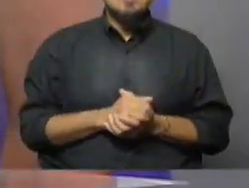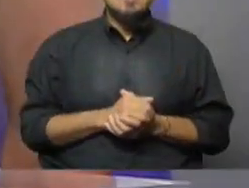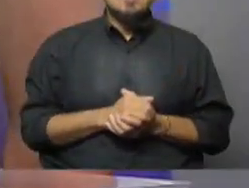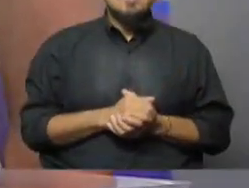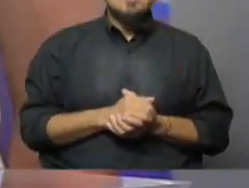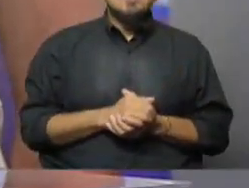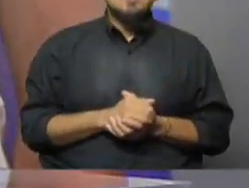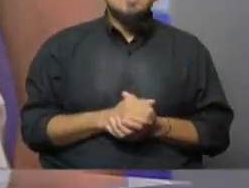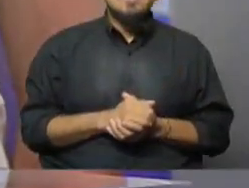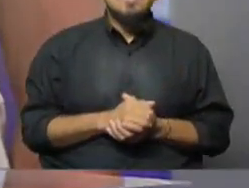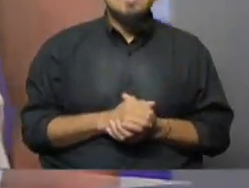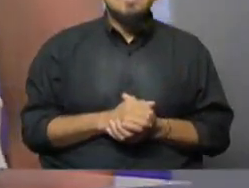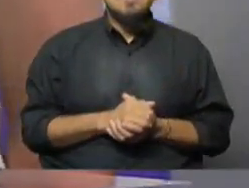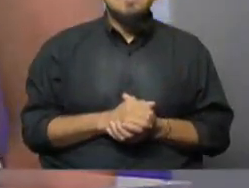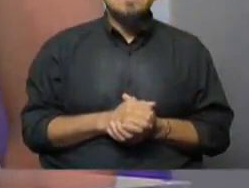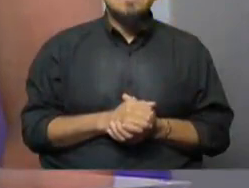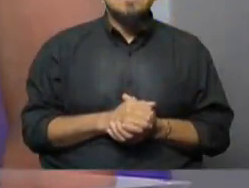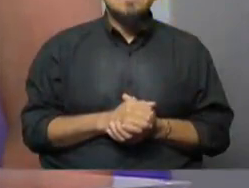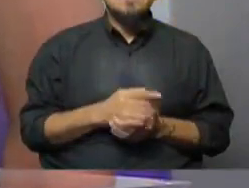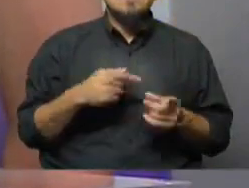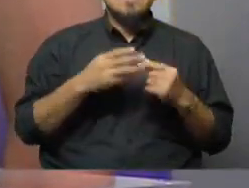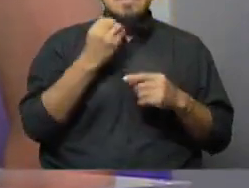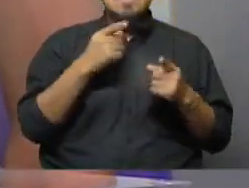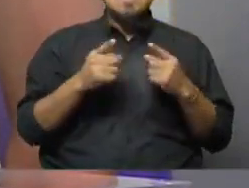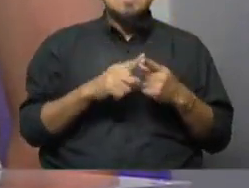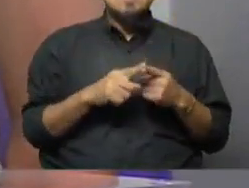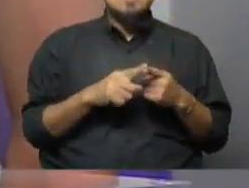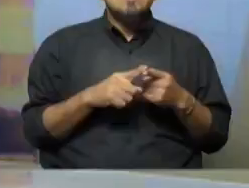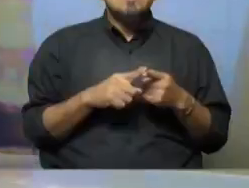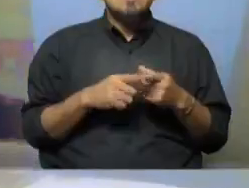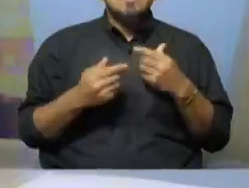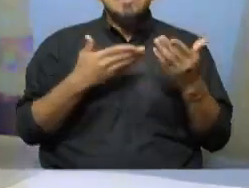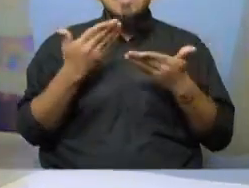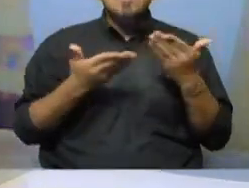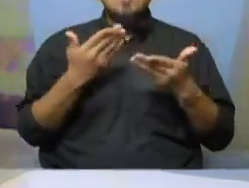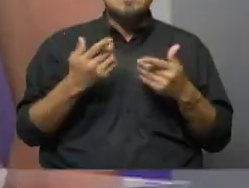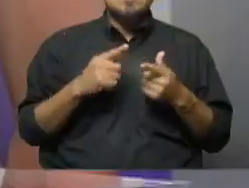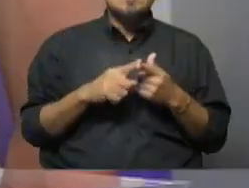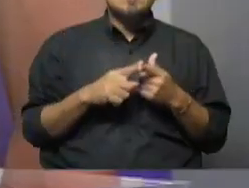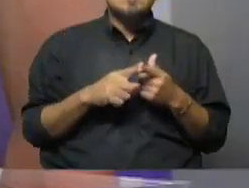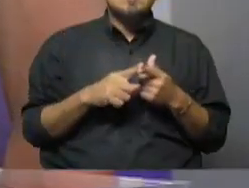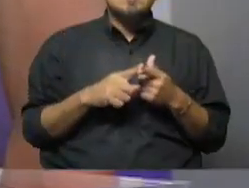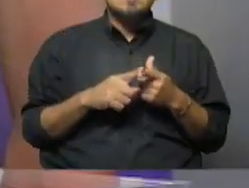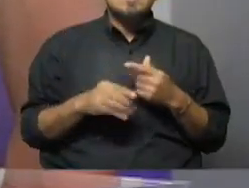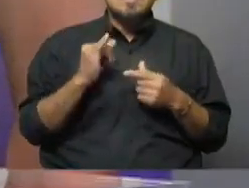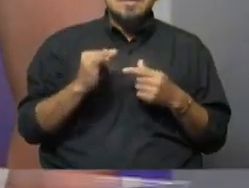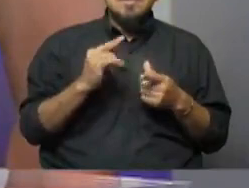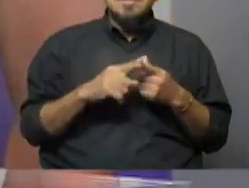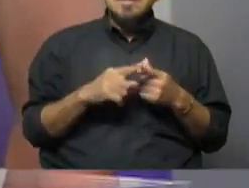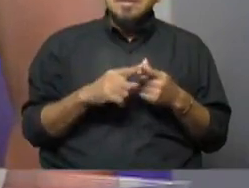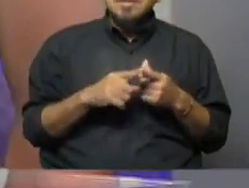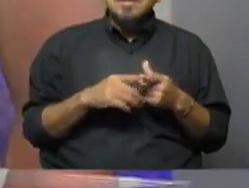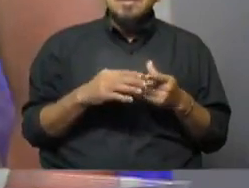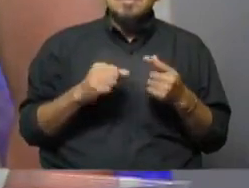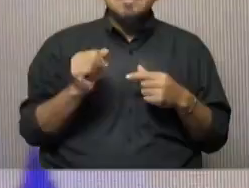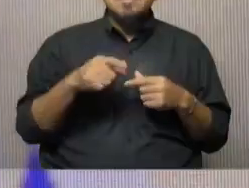Mira Montevideo. Gracias. ¿Cómo andan? Bien, muy bien. Muchas gracias. ¿Son carnavaleras también? Yo seguro. ¿Sí? Es más, los invito